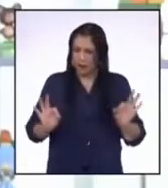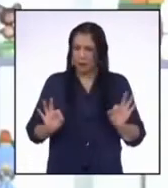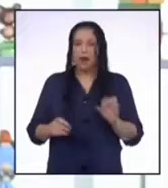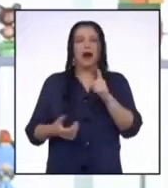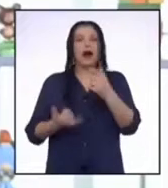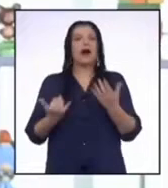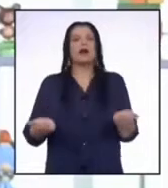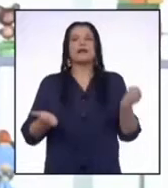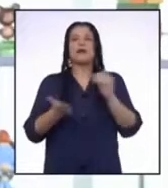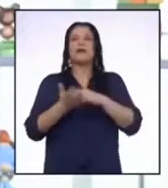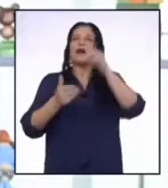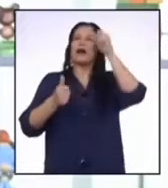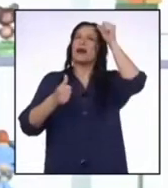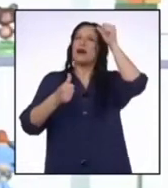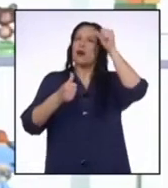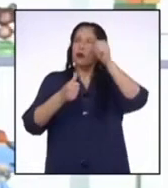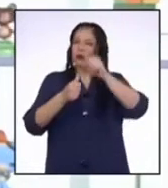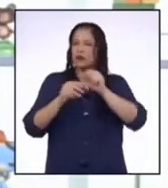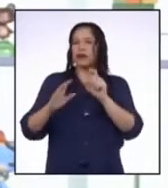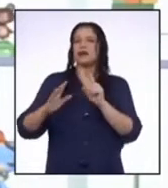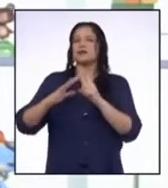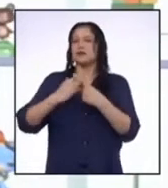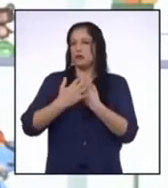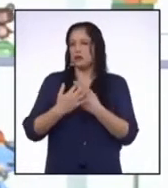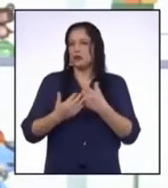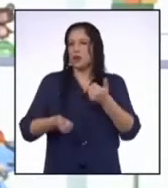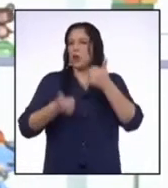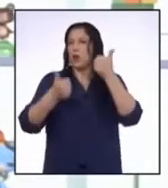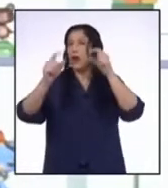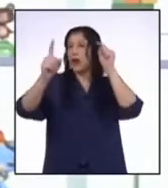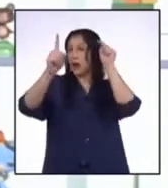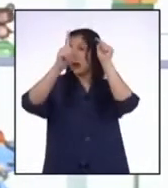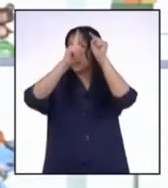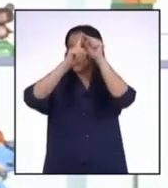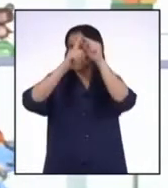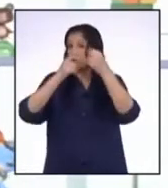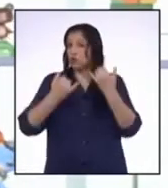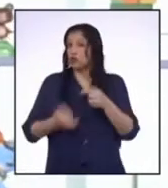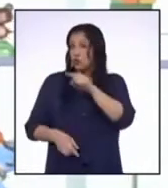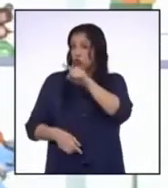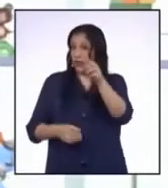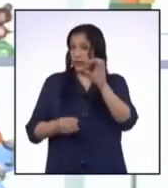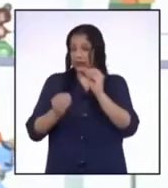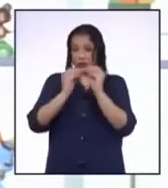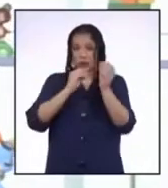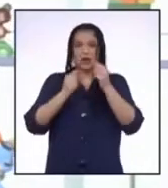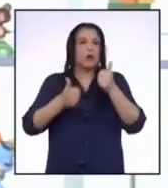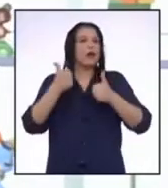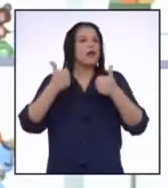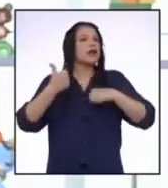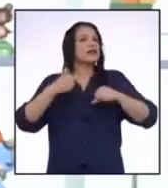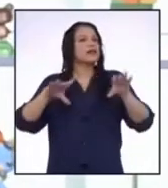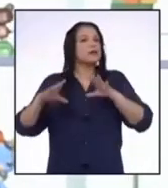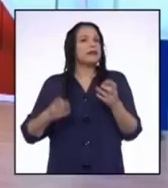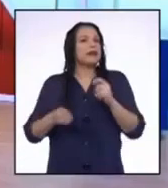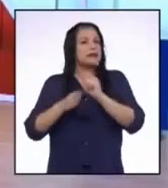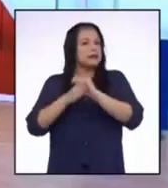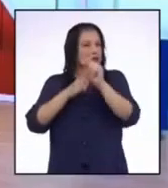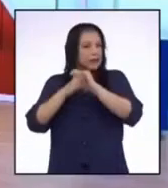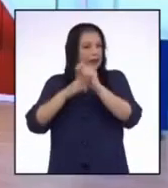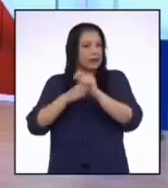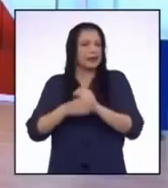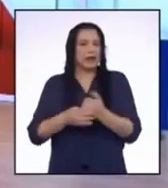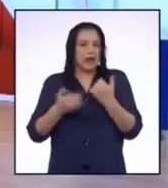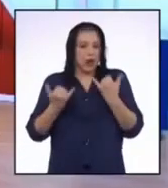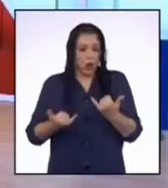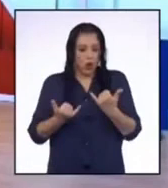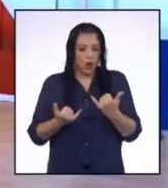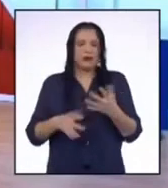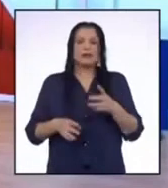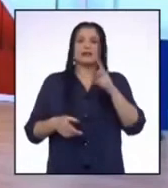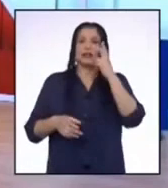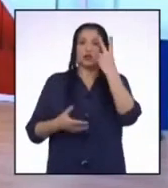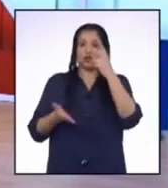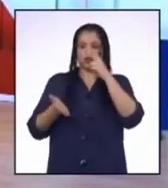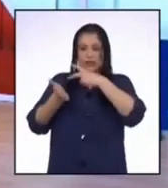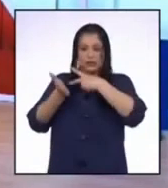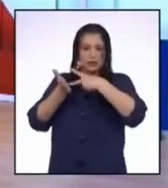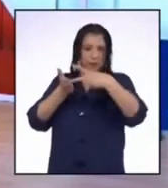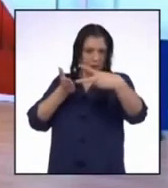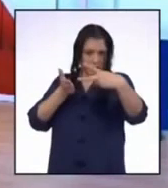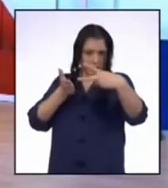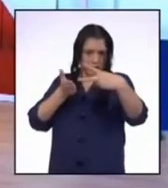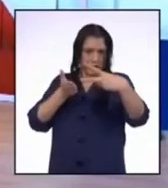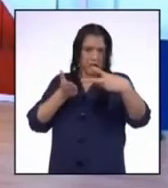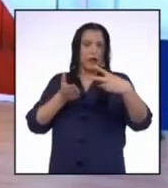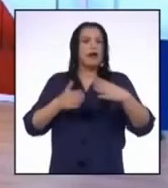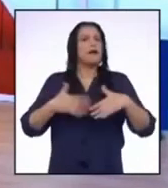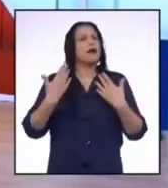a recordar la situación, los retos a los que debemos dar solución y las actividades que debemos desarrollar en estas 2 semanas,